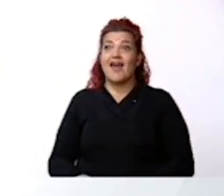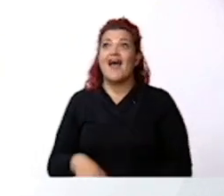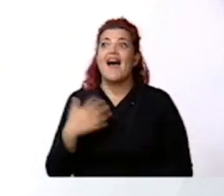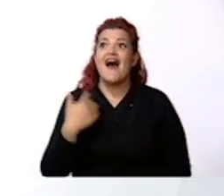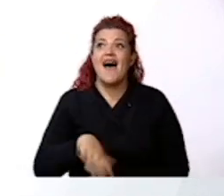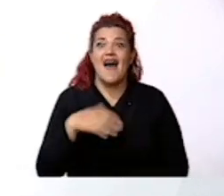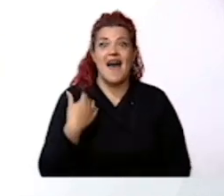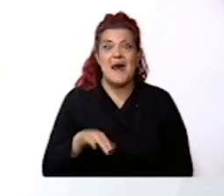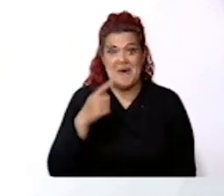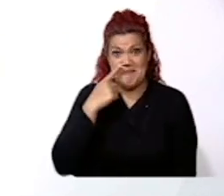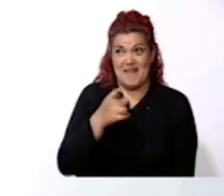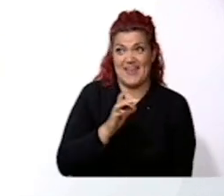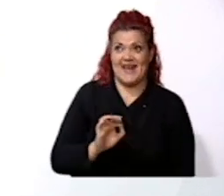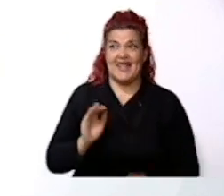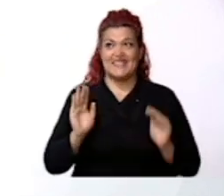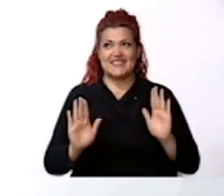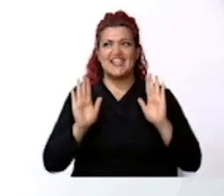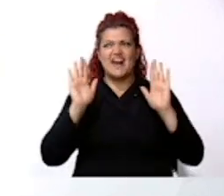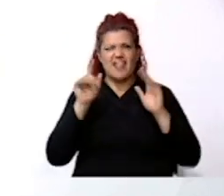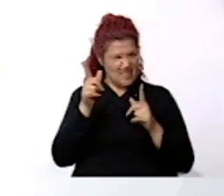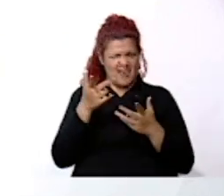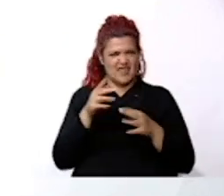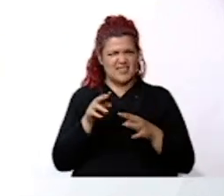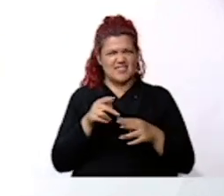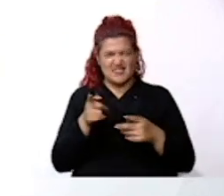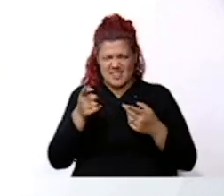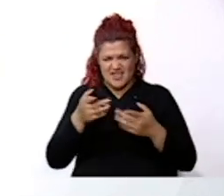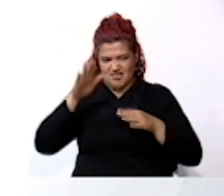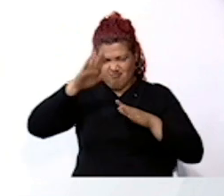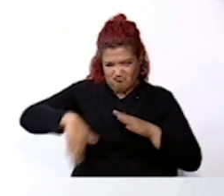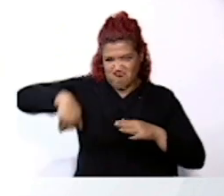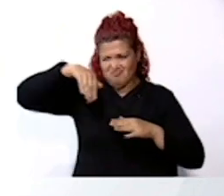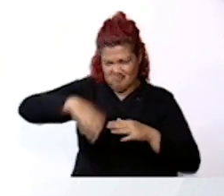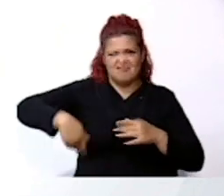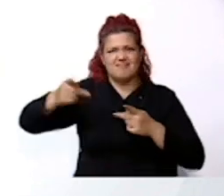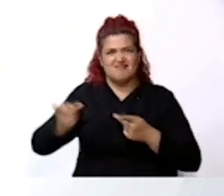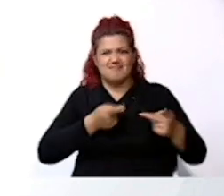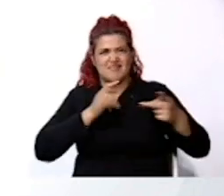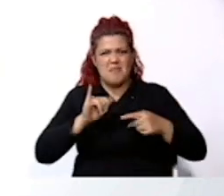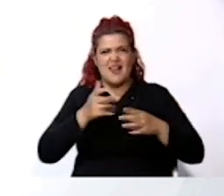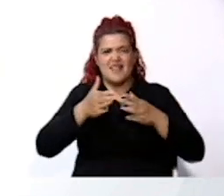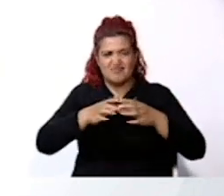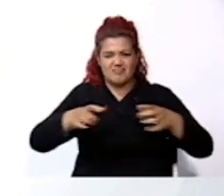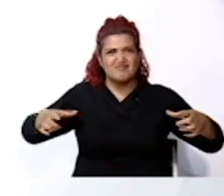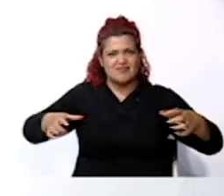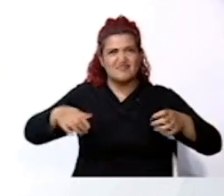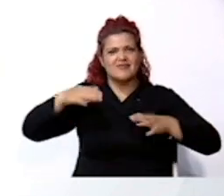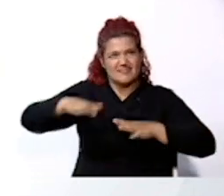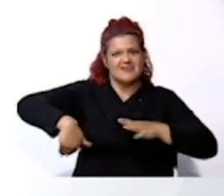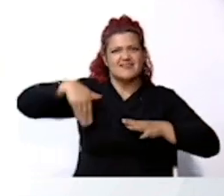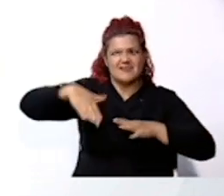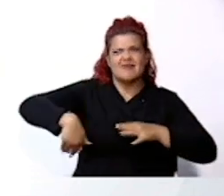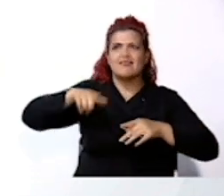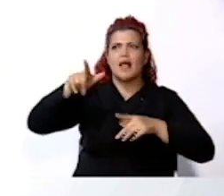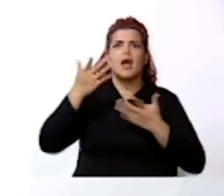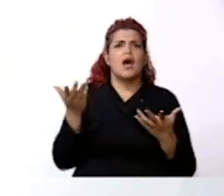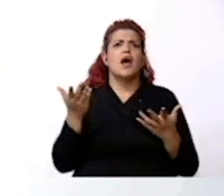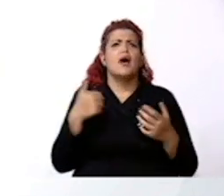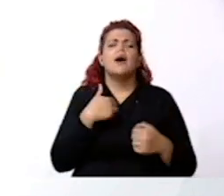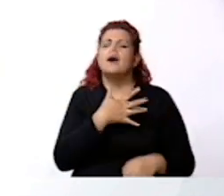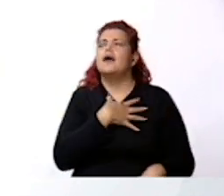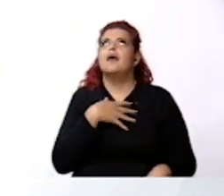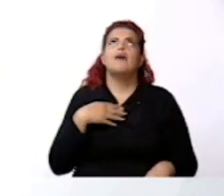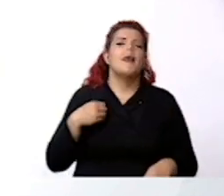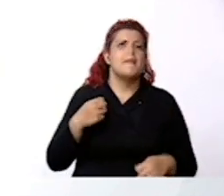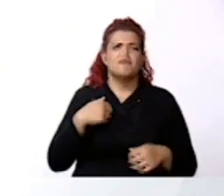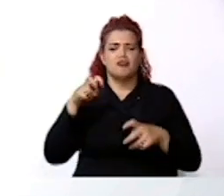¡Ay, excelente! ¡Una patineta! ¡Uy, qué chiva! A mí me encanta